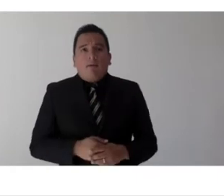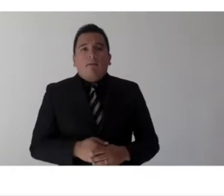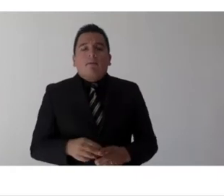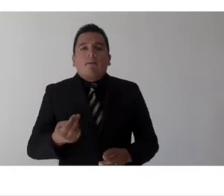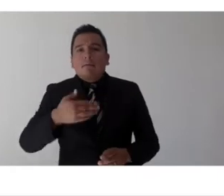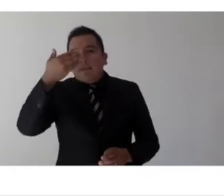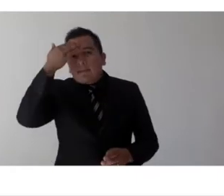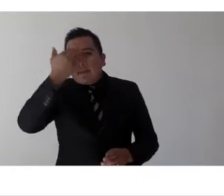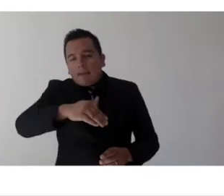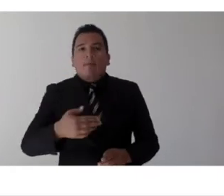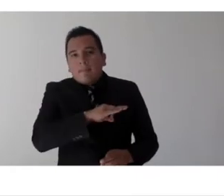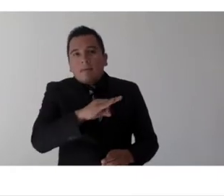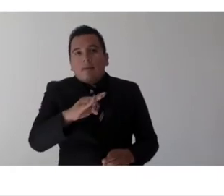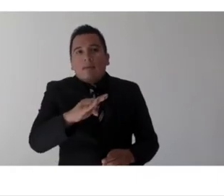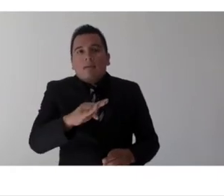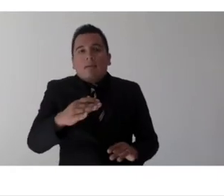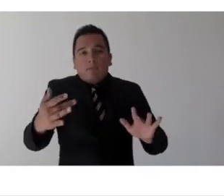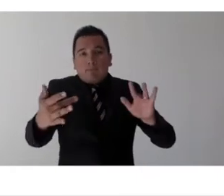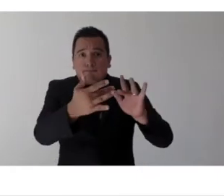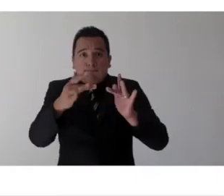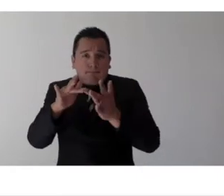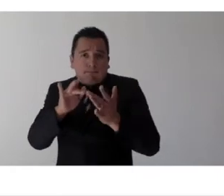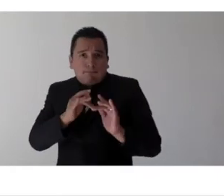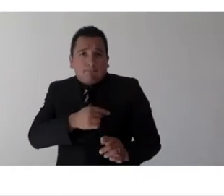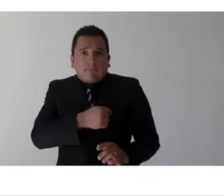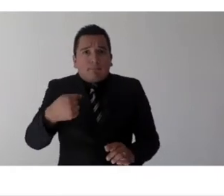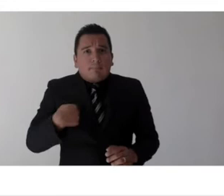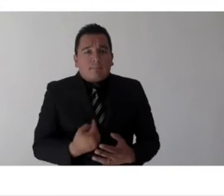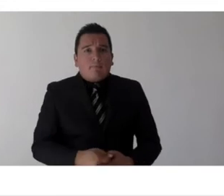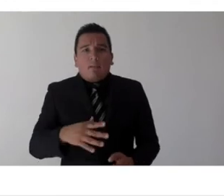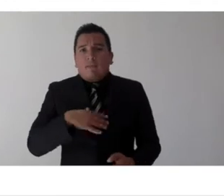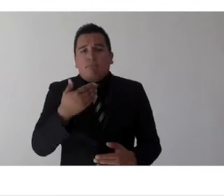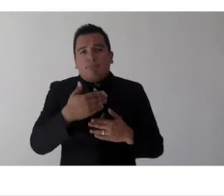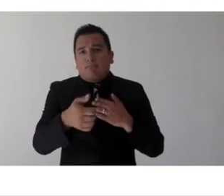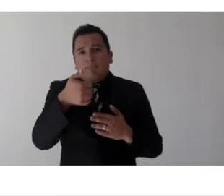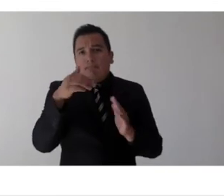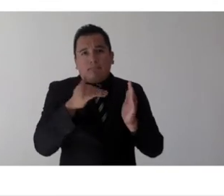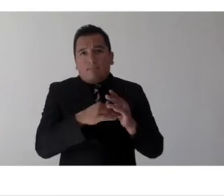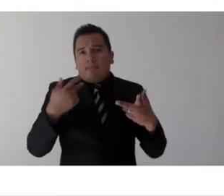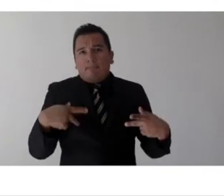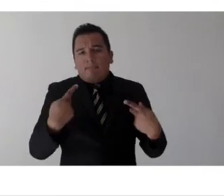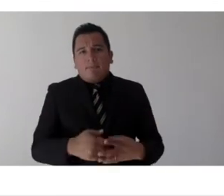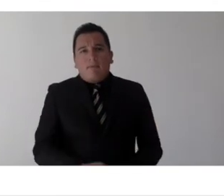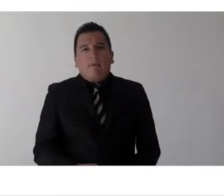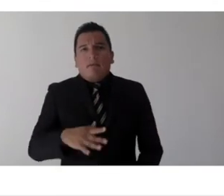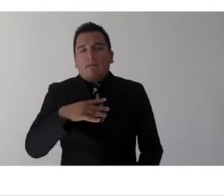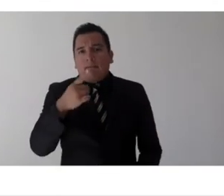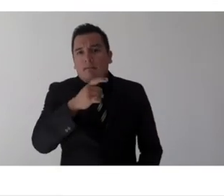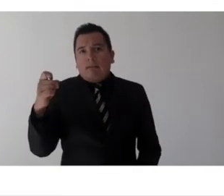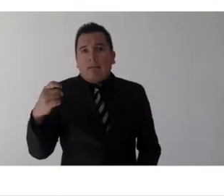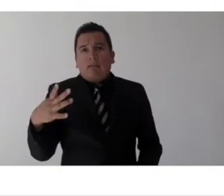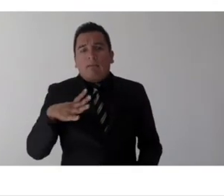cuentan con la red de nosotros, que es una red ya de casi 6,000 personas en el país, con 100 académicos o 100 cofundadores